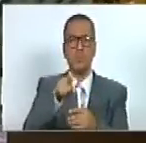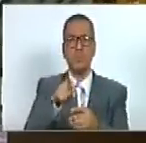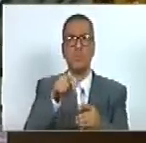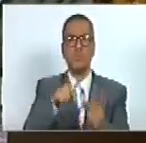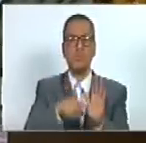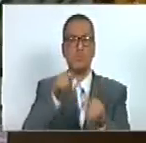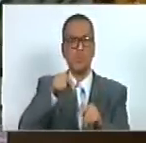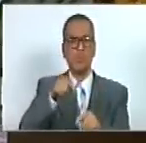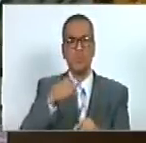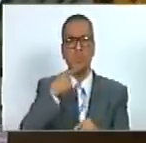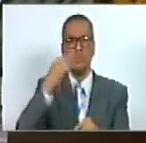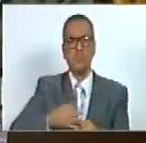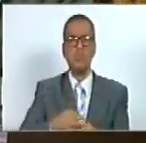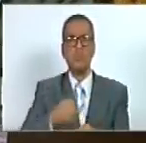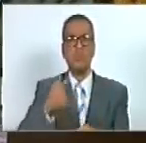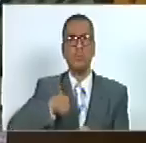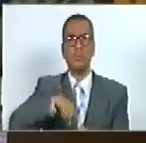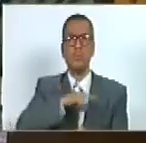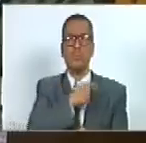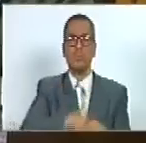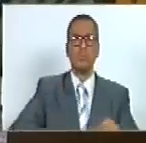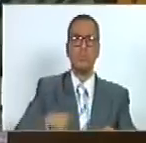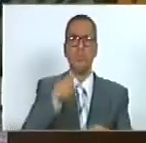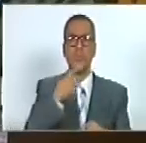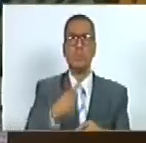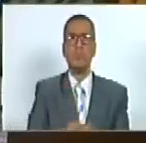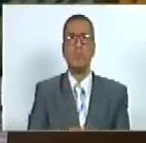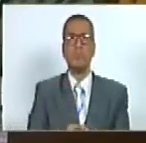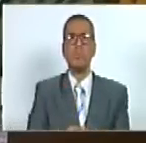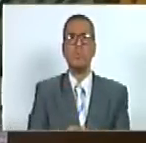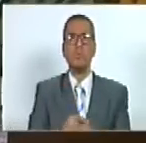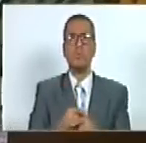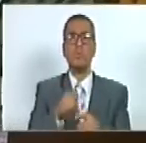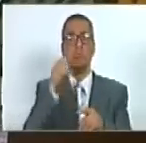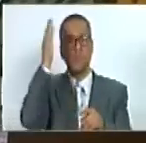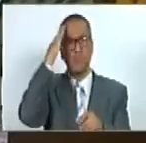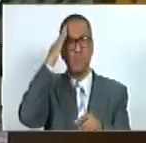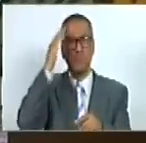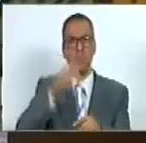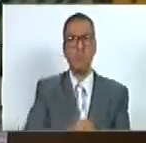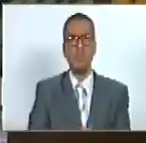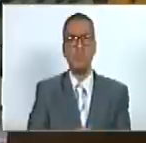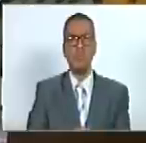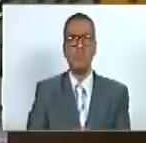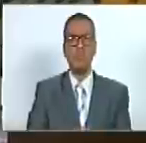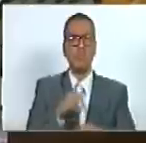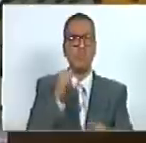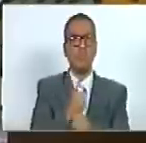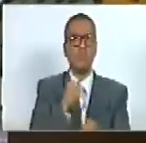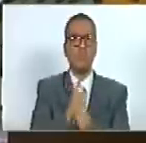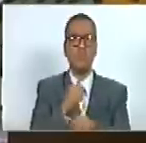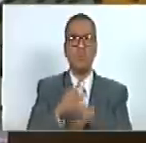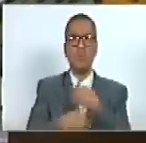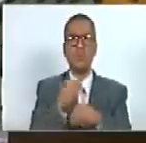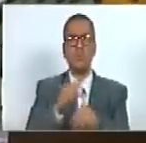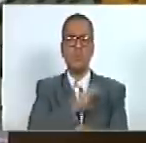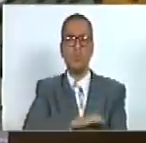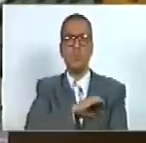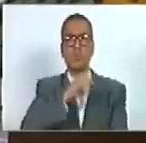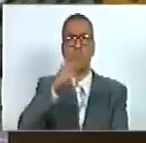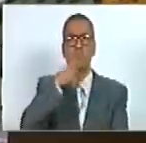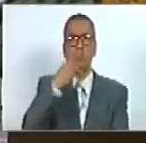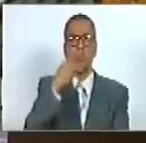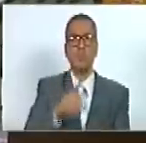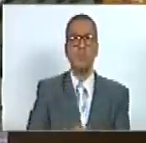abordarlo. Por ello, señor presidente, este es un avance extraordinario porque sabemos que el trabajo efectuado por la Comisión de Política